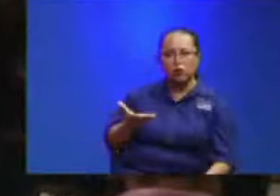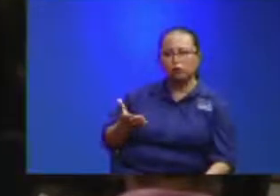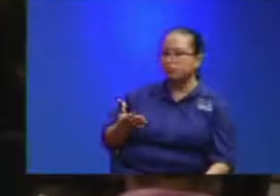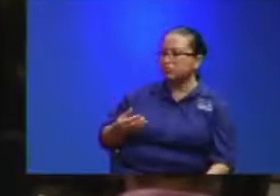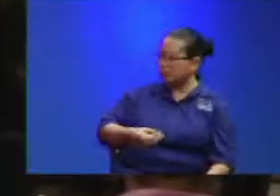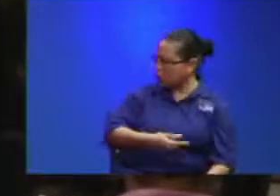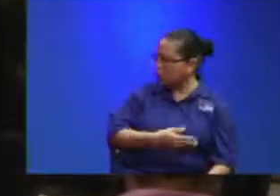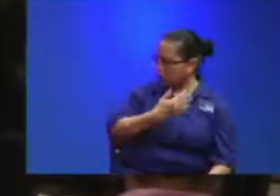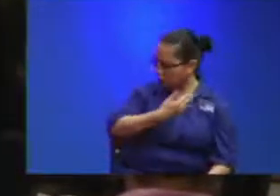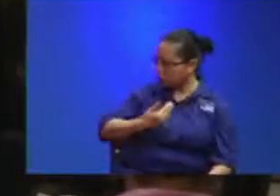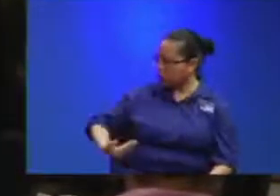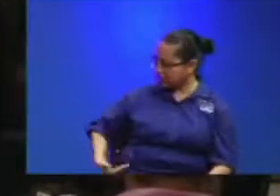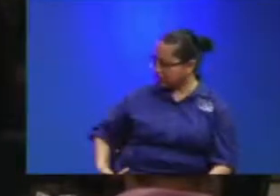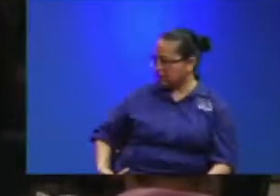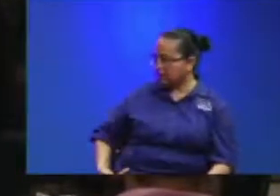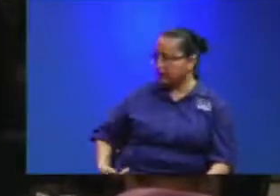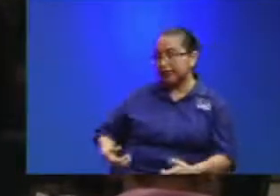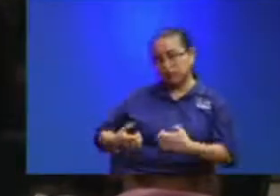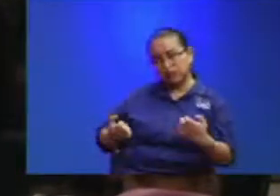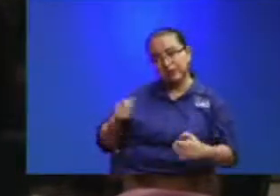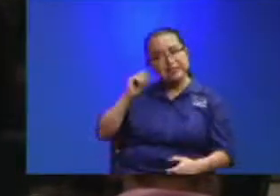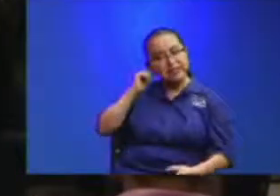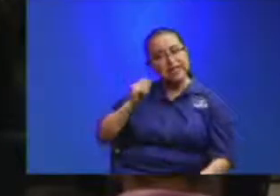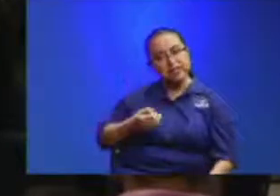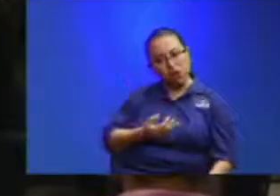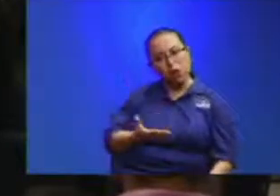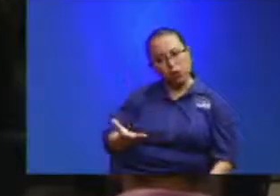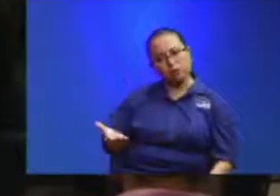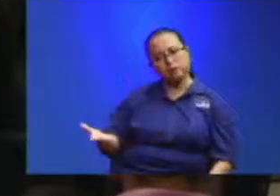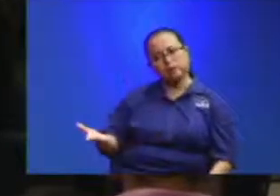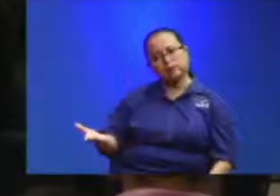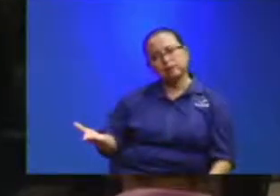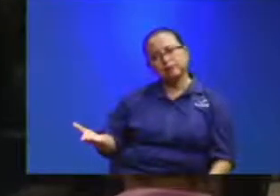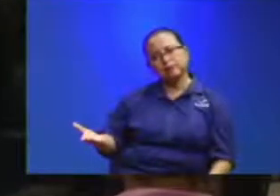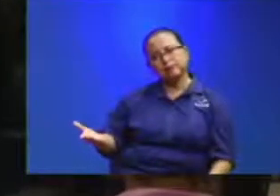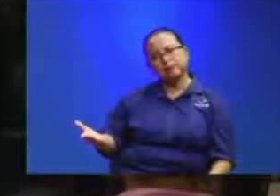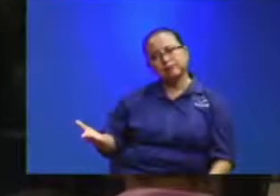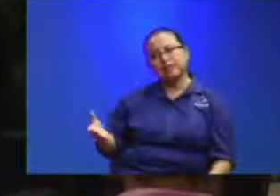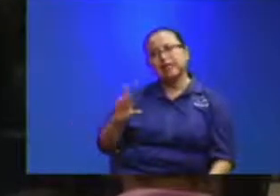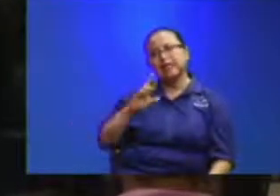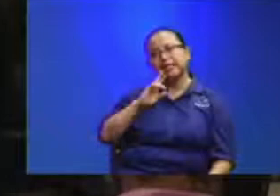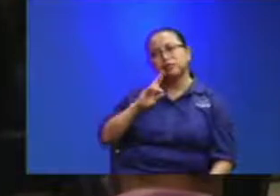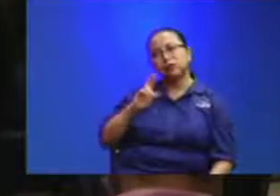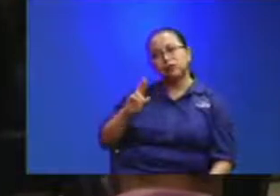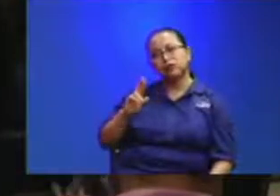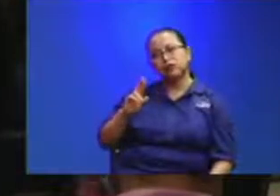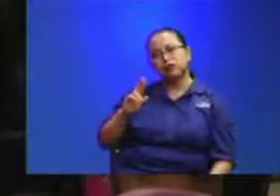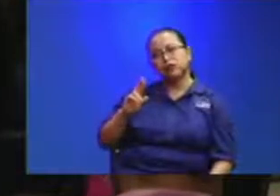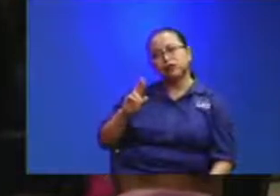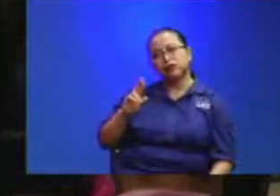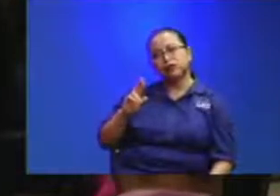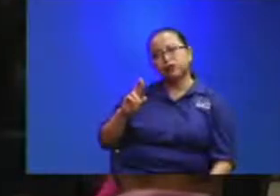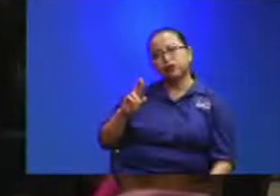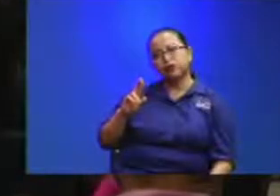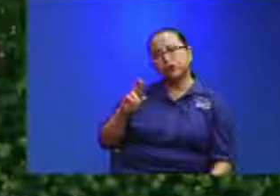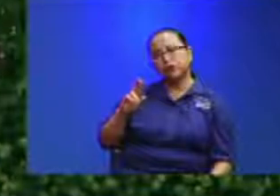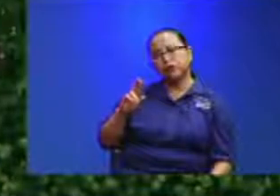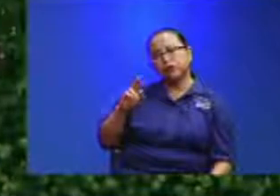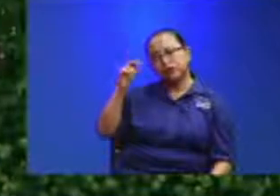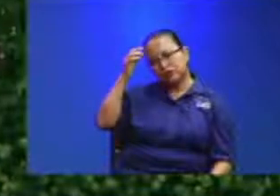y parecería que gedeón y dio una respuesta sabia pero cuando uno se pone a investigar